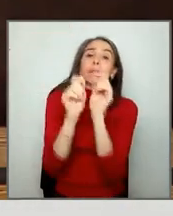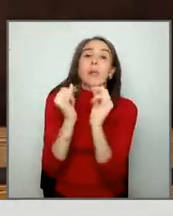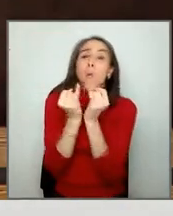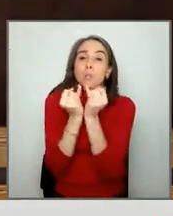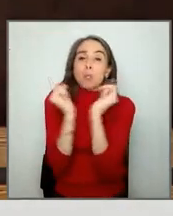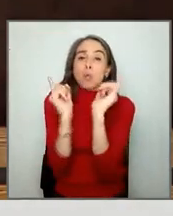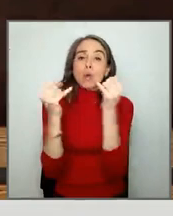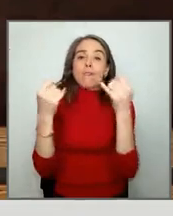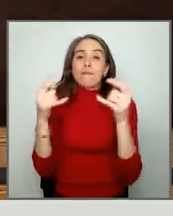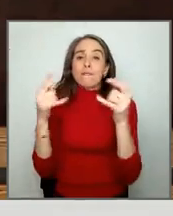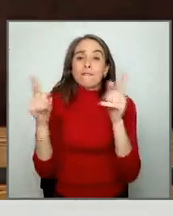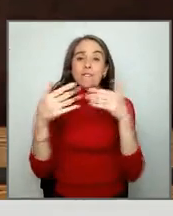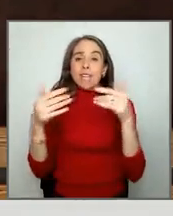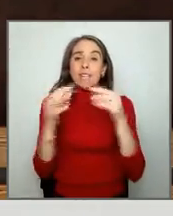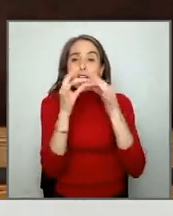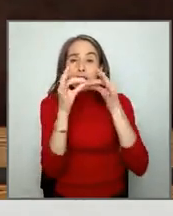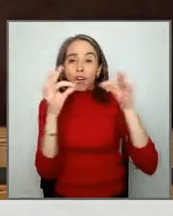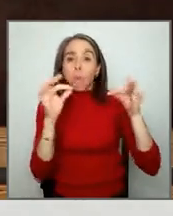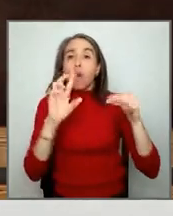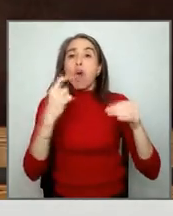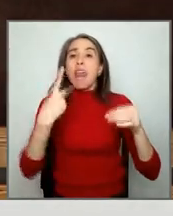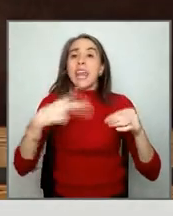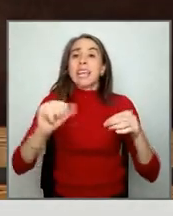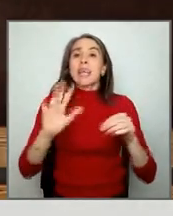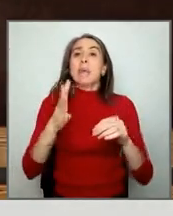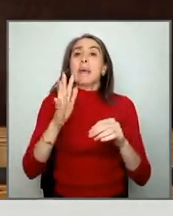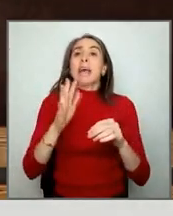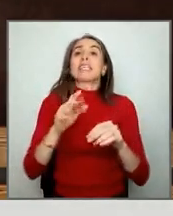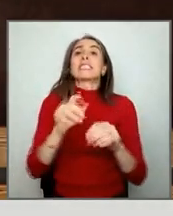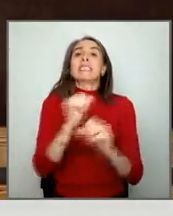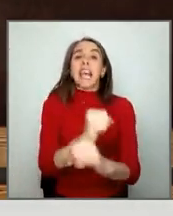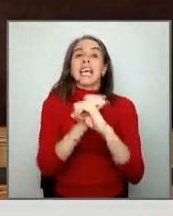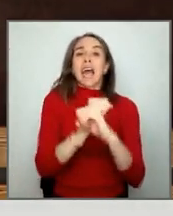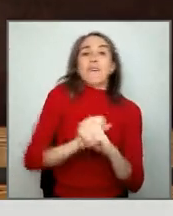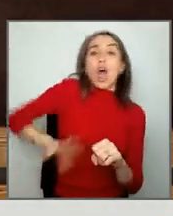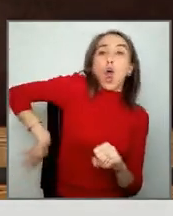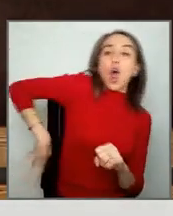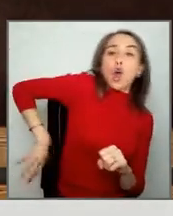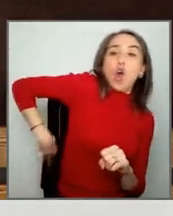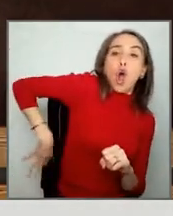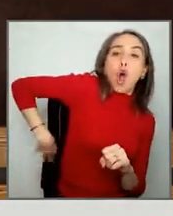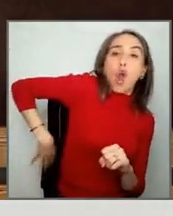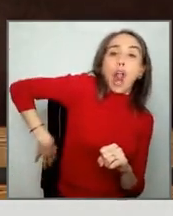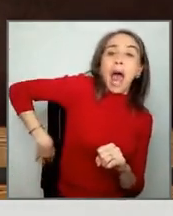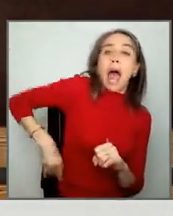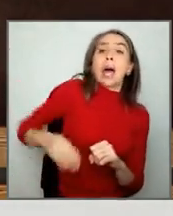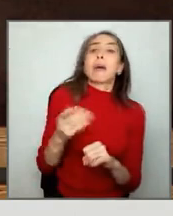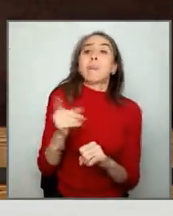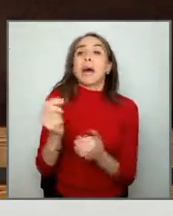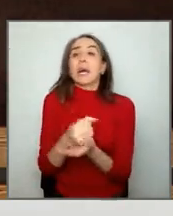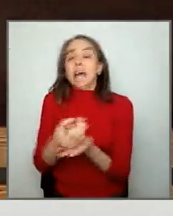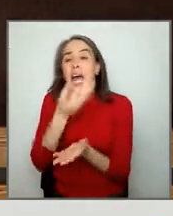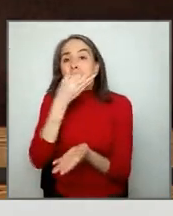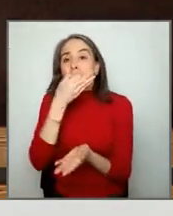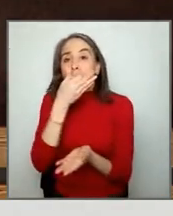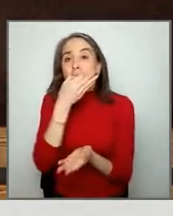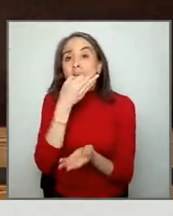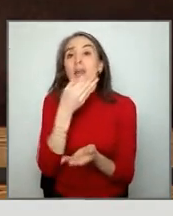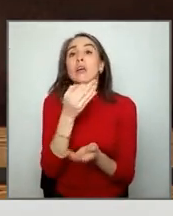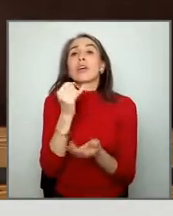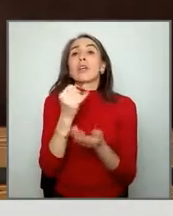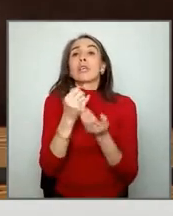leñosas parecidas a la cola del caballo se utilizaba para temas medicinales y de y de limpieza